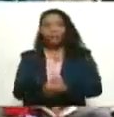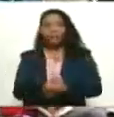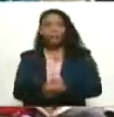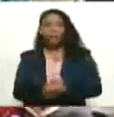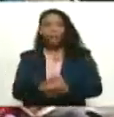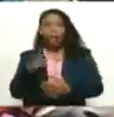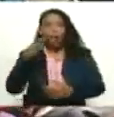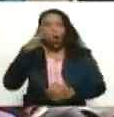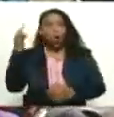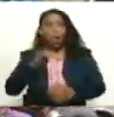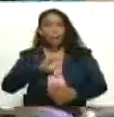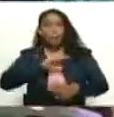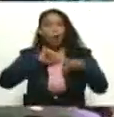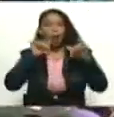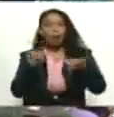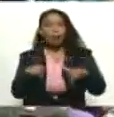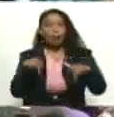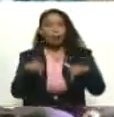origen.